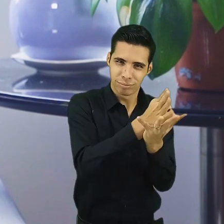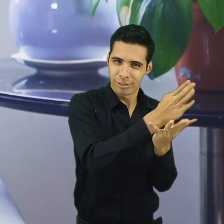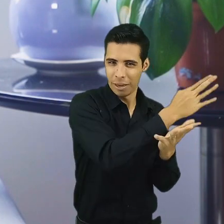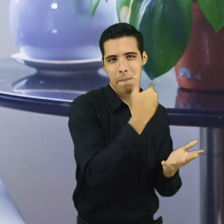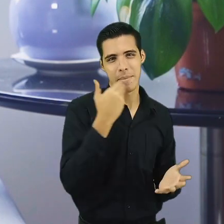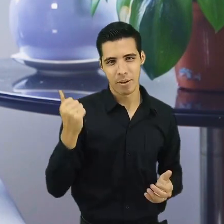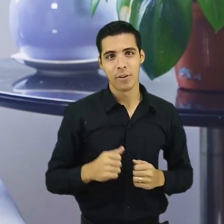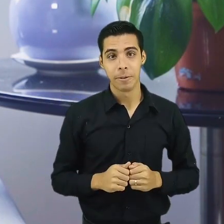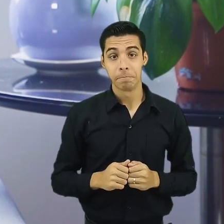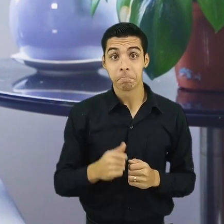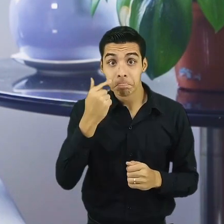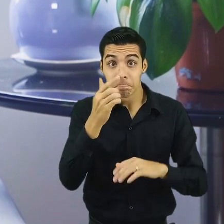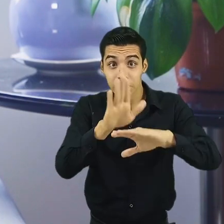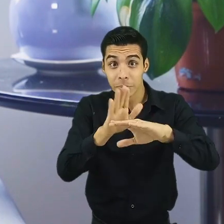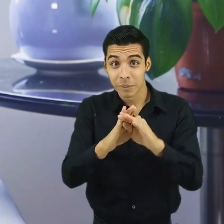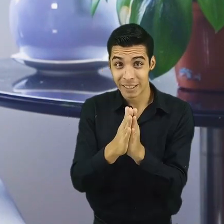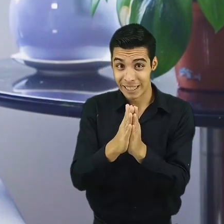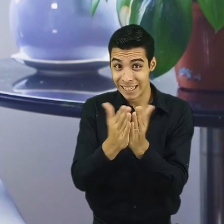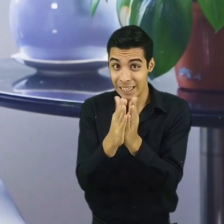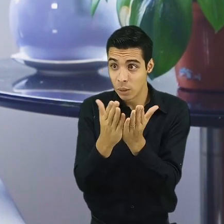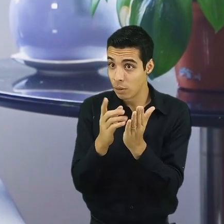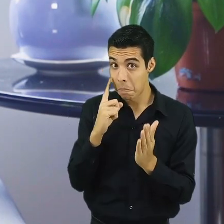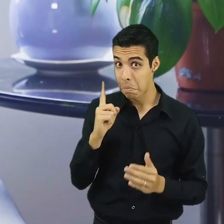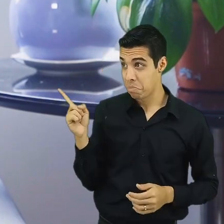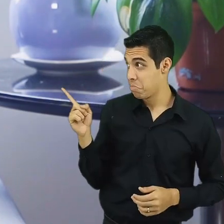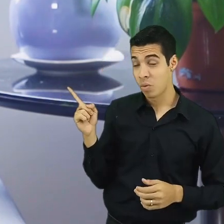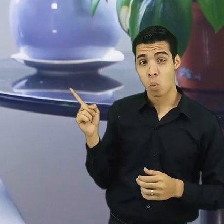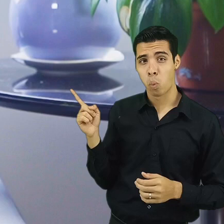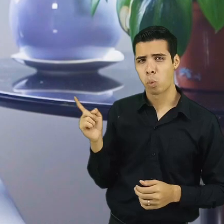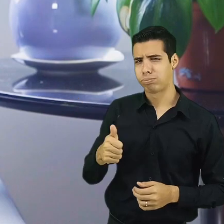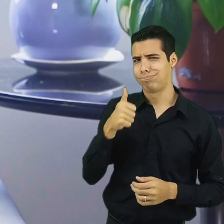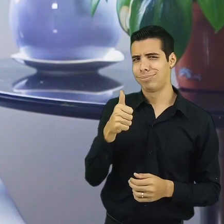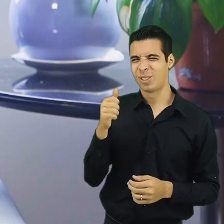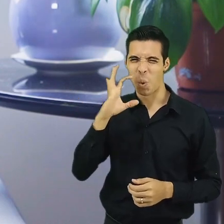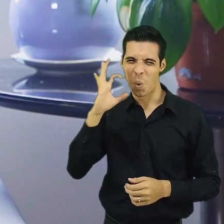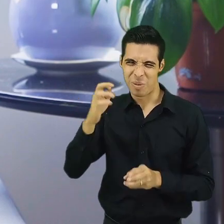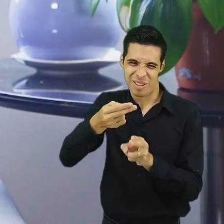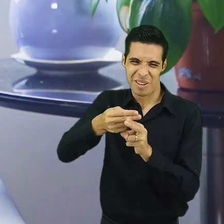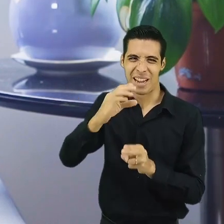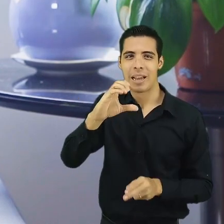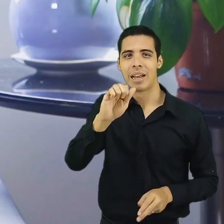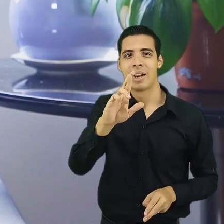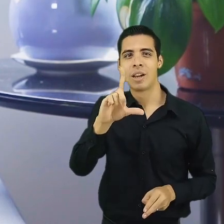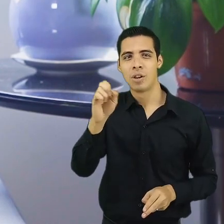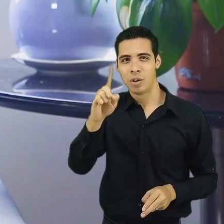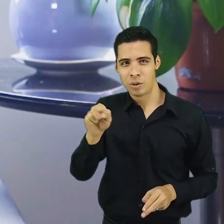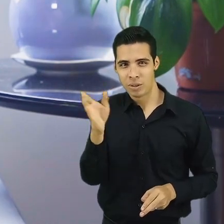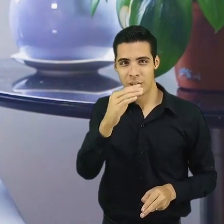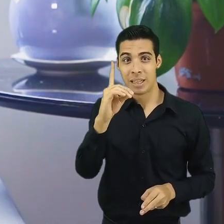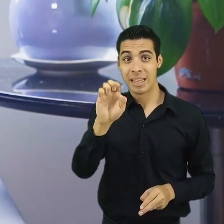a invertir en bienes inmuebles es este de mi mentor inmobiliario, Carlos Devis, un inmueble al año no hace daño. De hecho, tiene acá